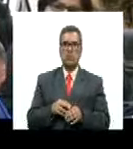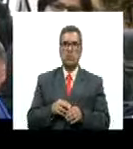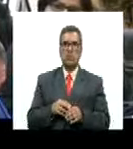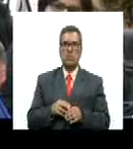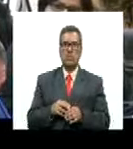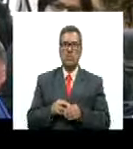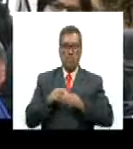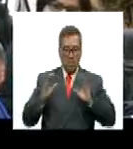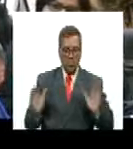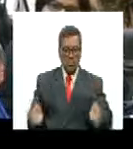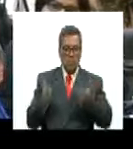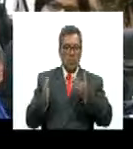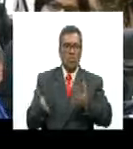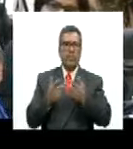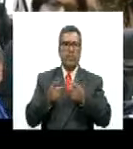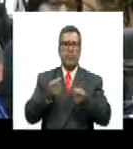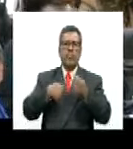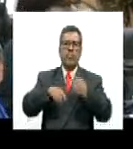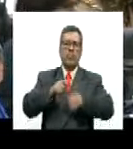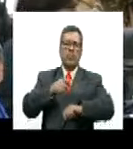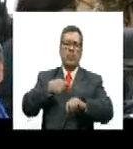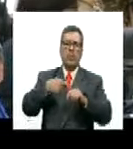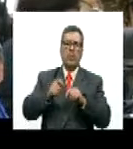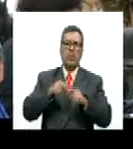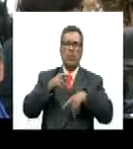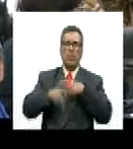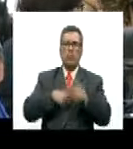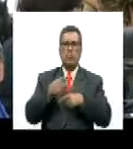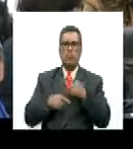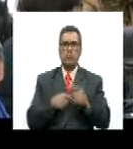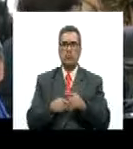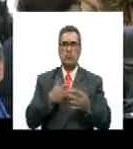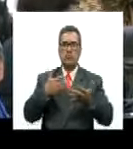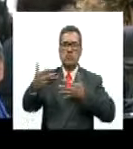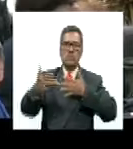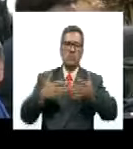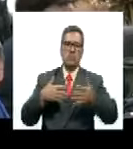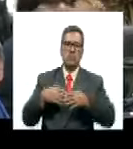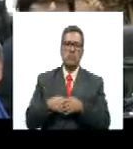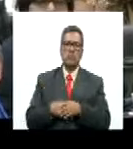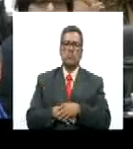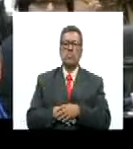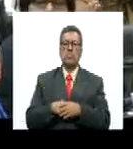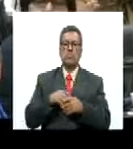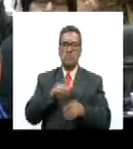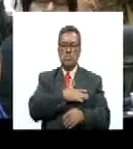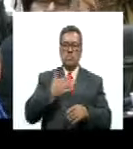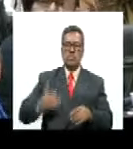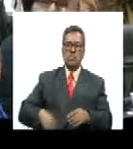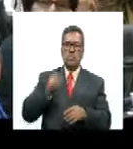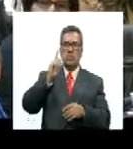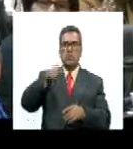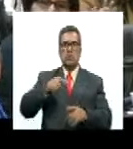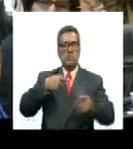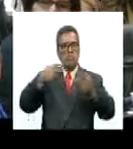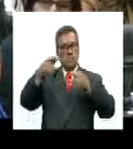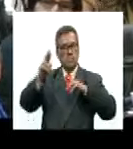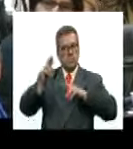de promoción de inversiones productivas recíprocas entre China y